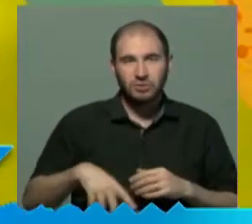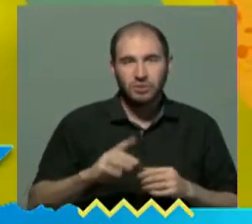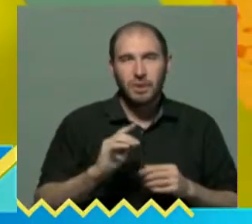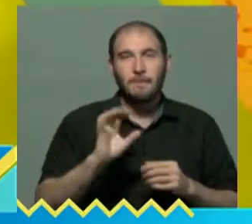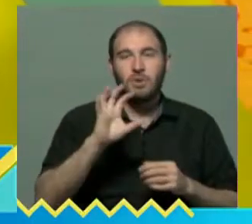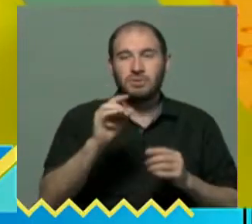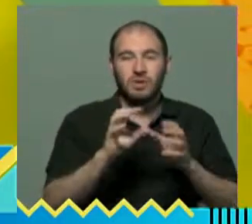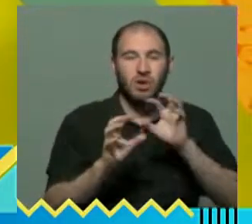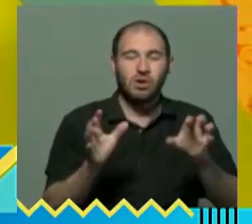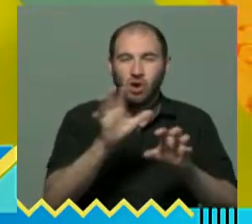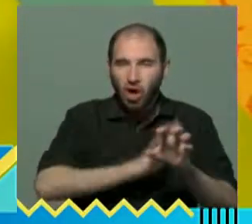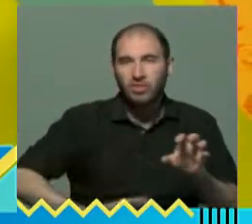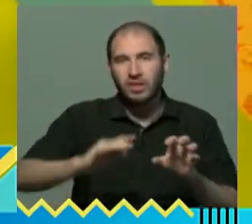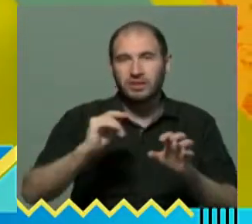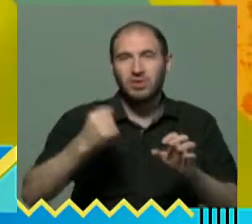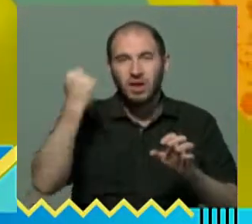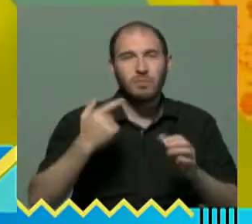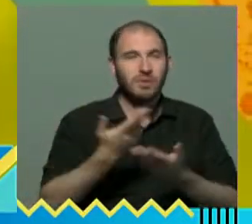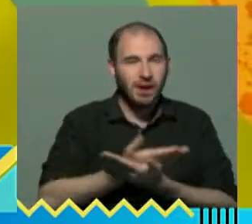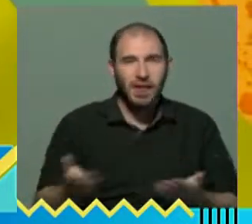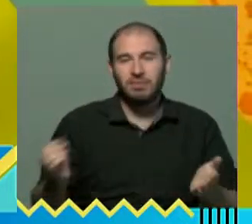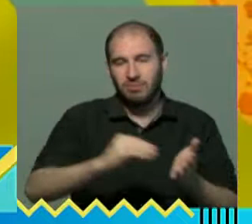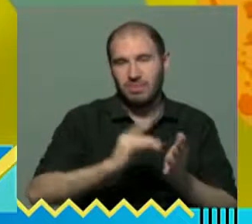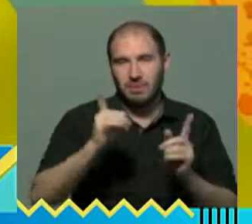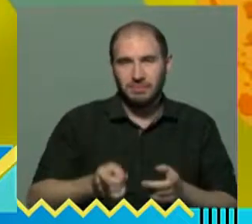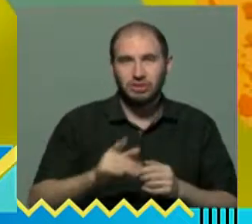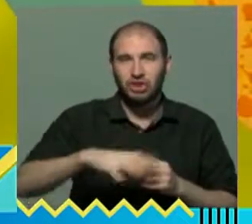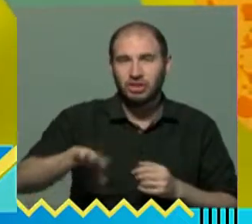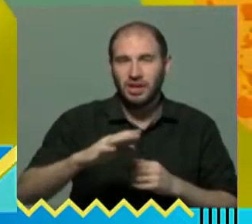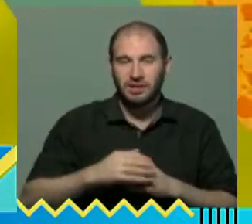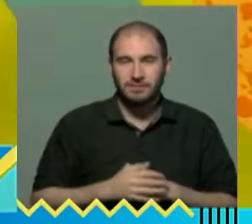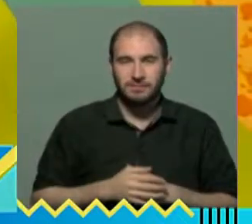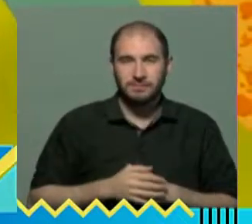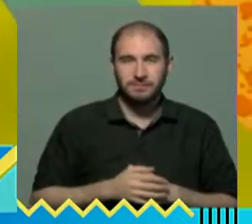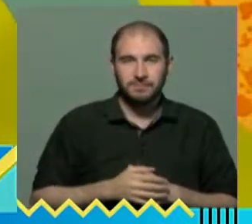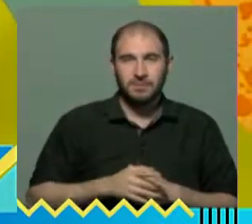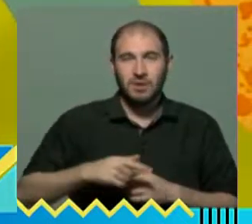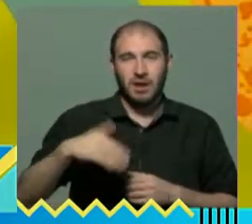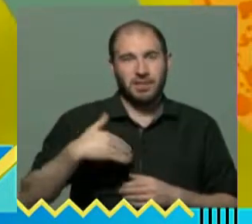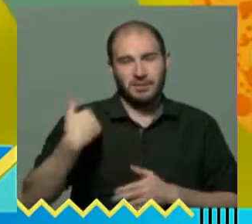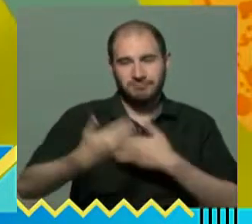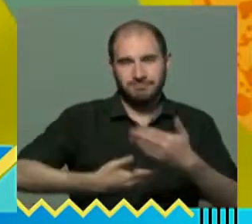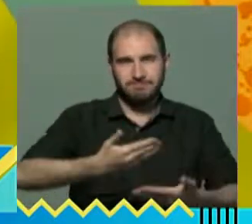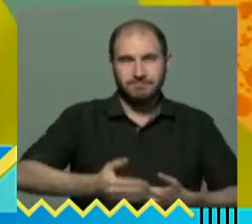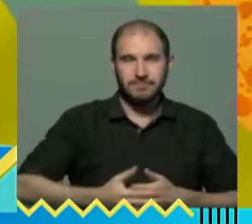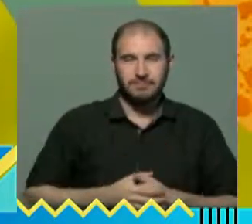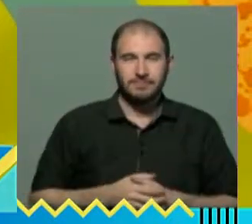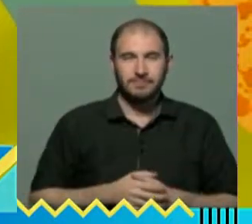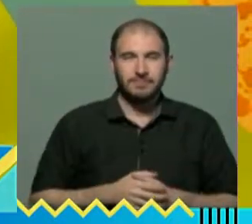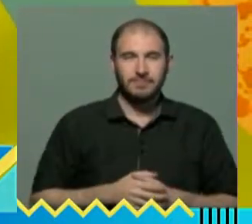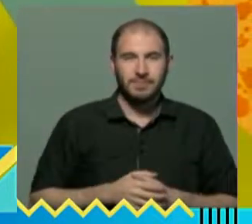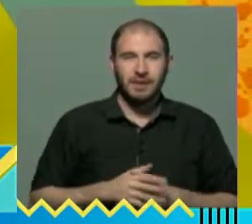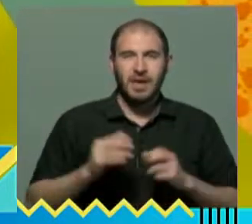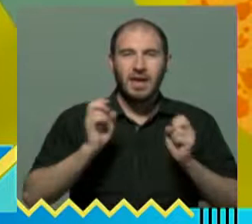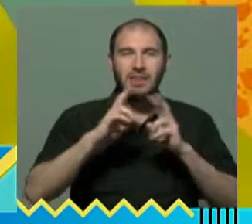a la provincia de los contextos macroeconómicos y sociales que va viviendo la Argentina. Para